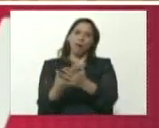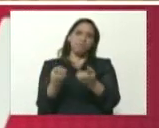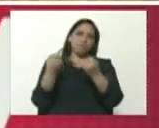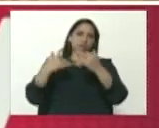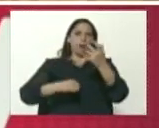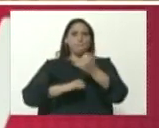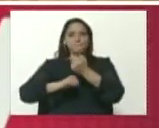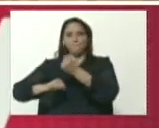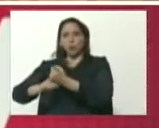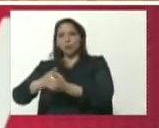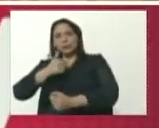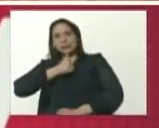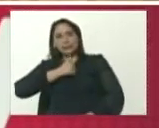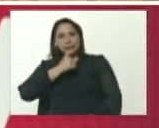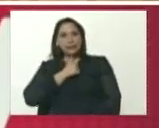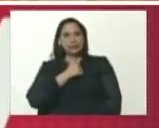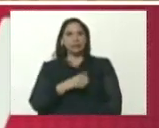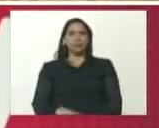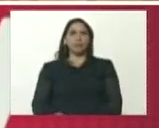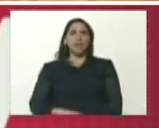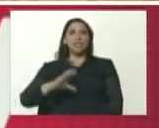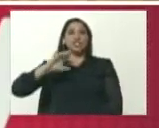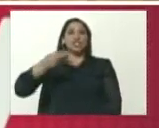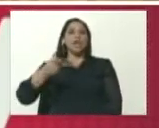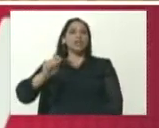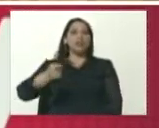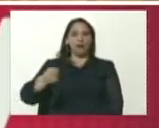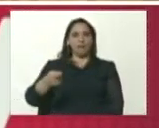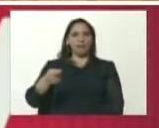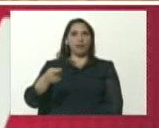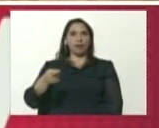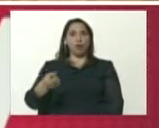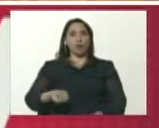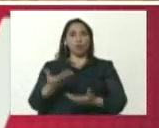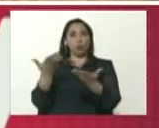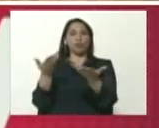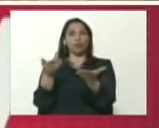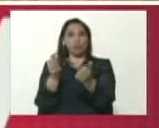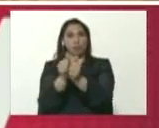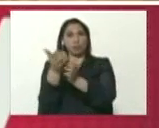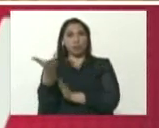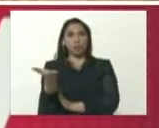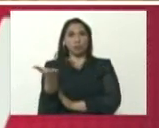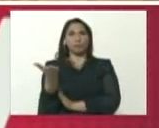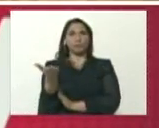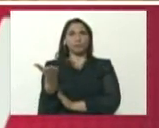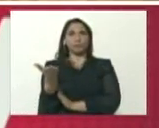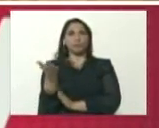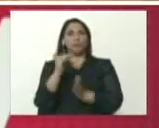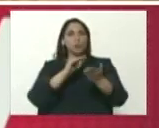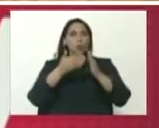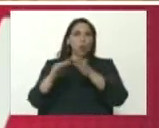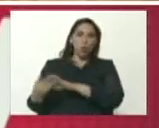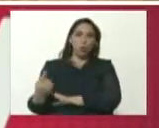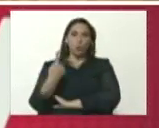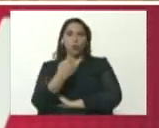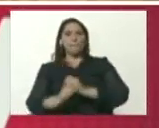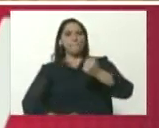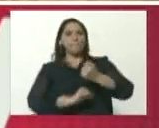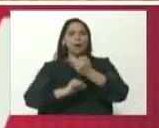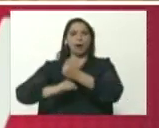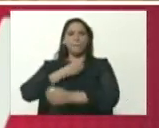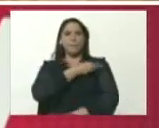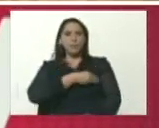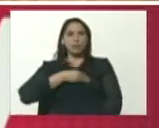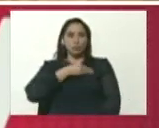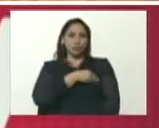por tanta resistencia. Charallave está contigo. Desde José Félix Rivas, comunidad punto y círculo de la 1, base de misiones del